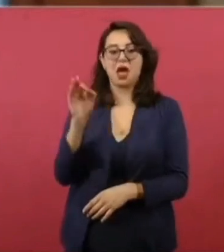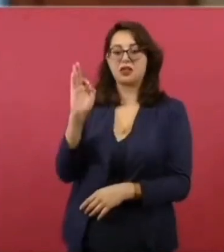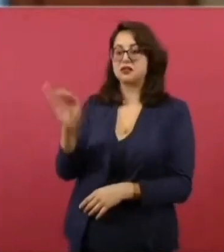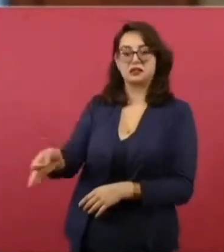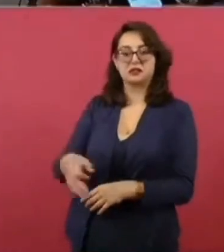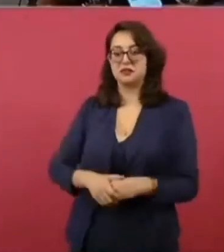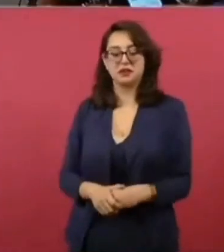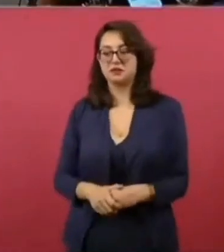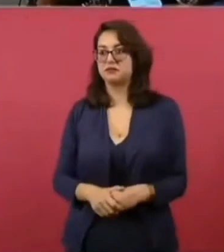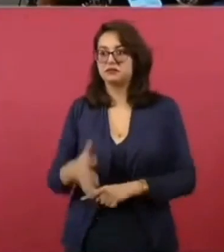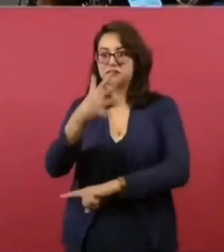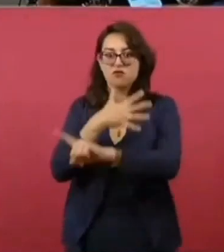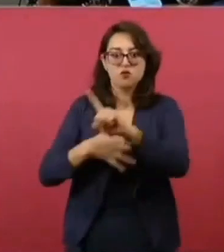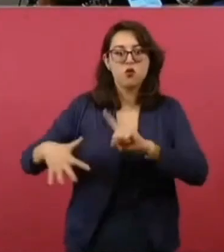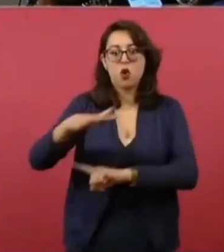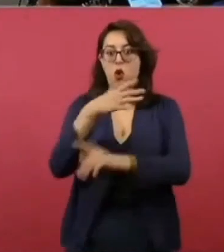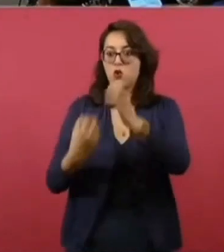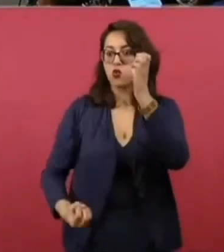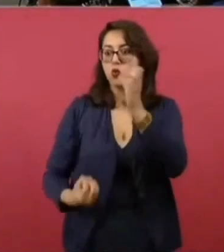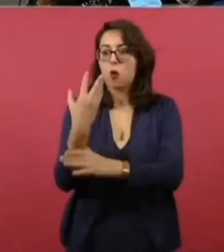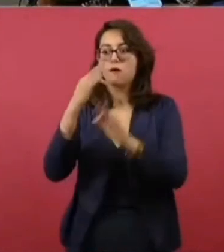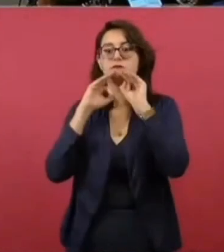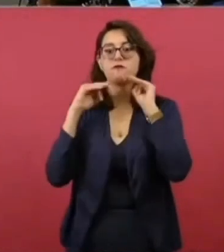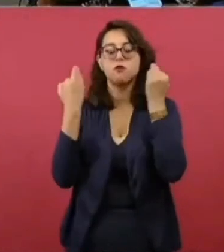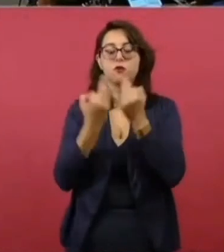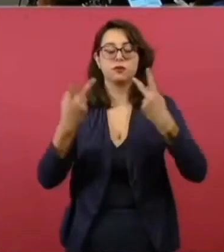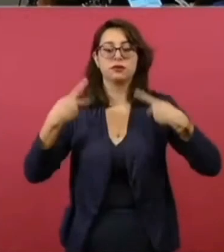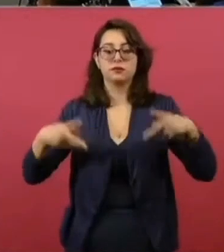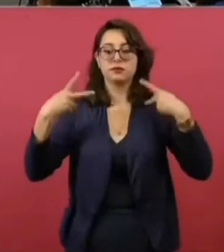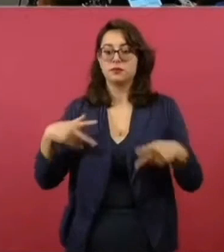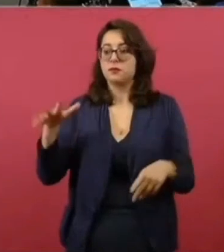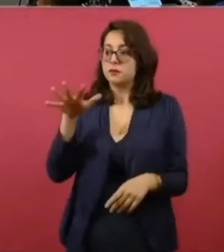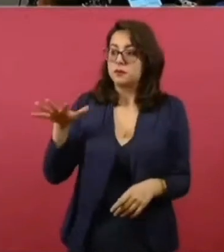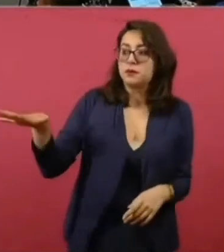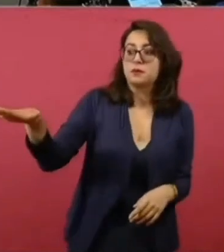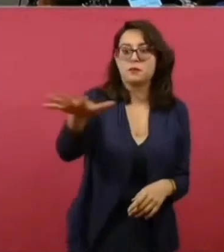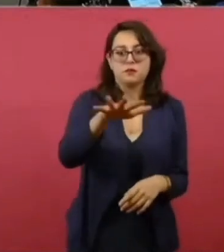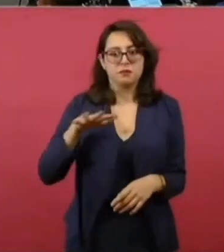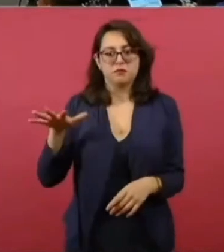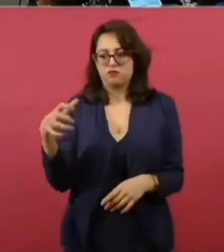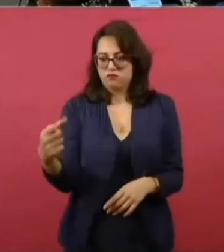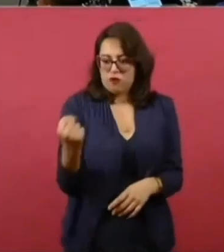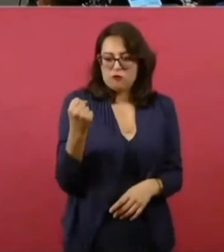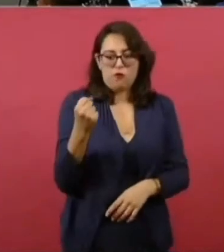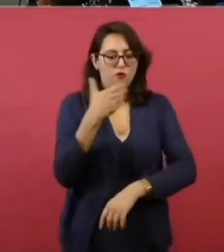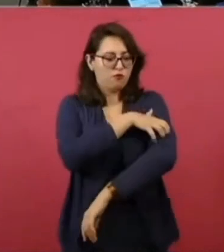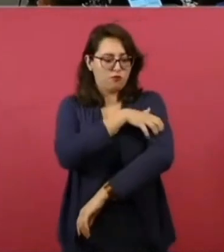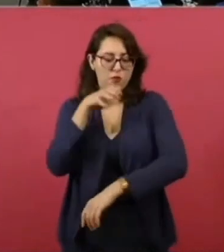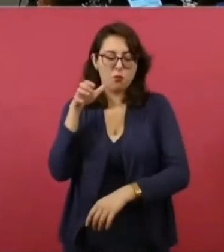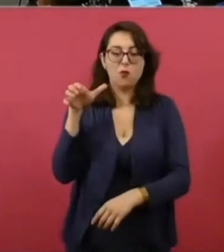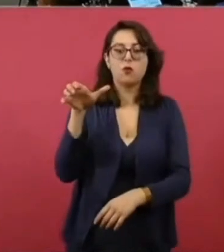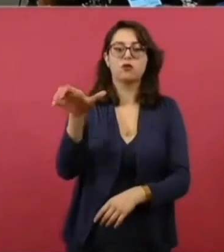entender esta nueva realidad, en vez de aceptar que el pueblo de México se ha